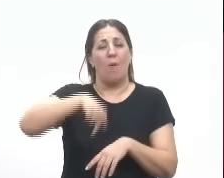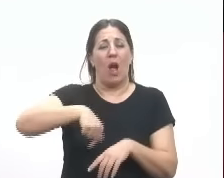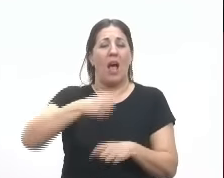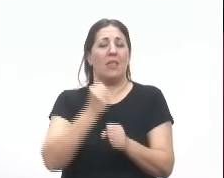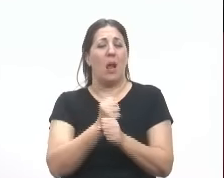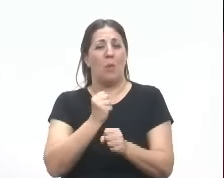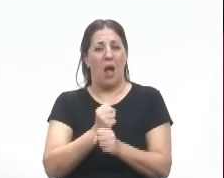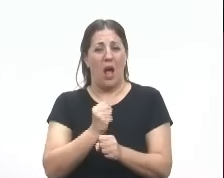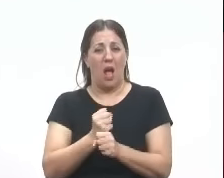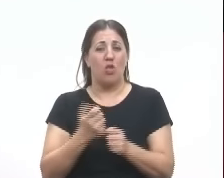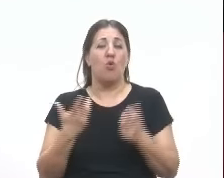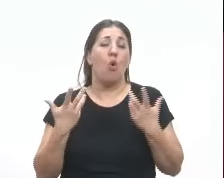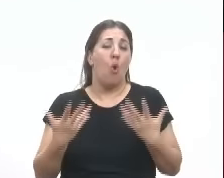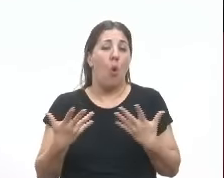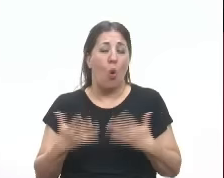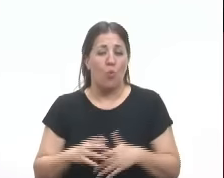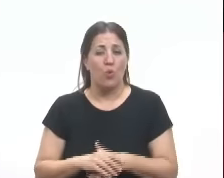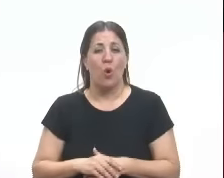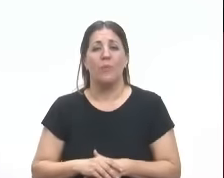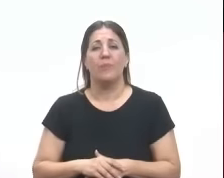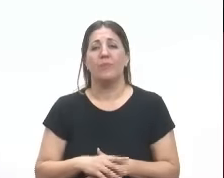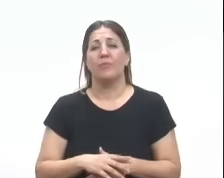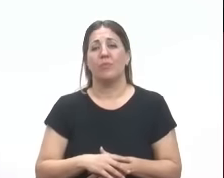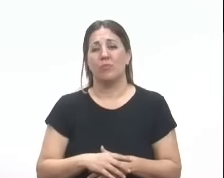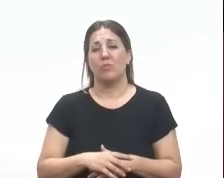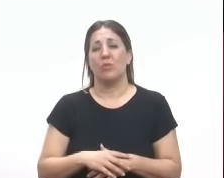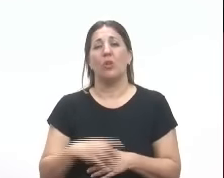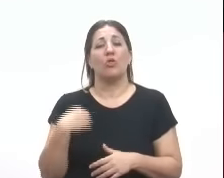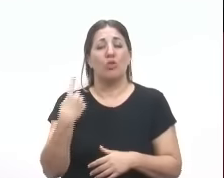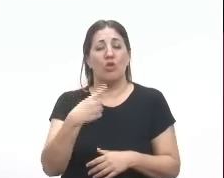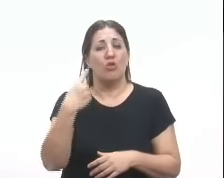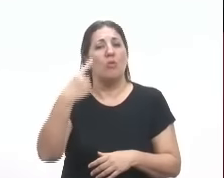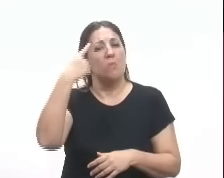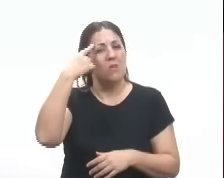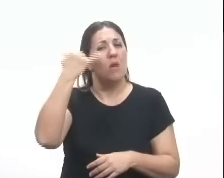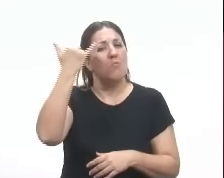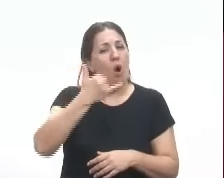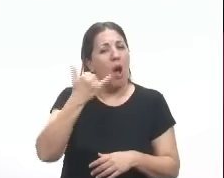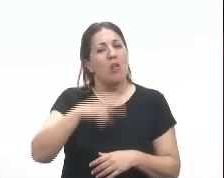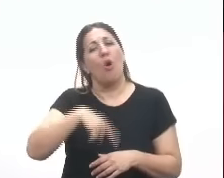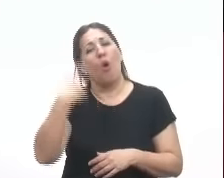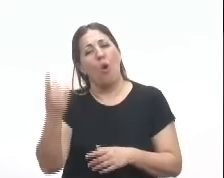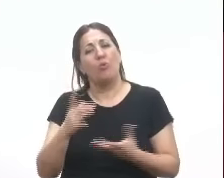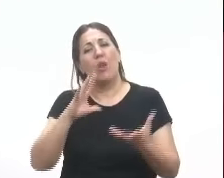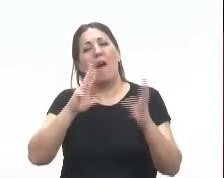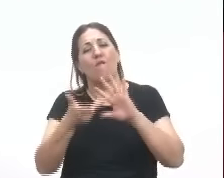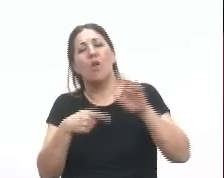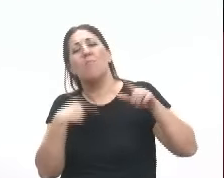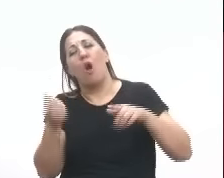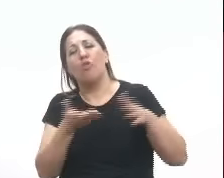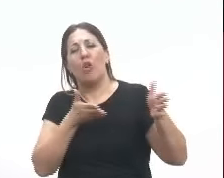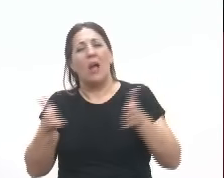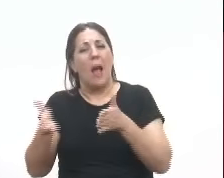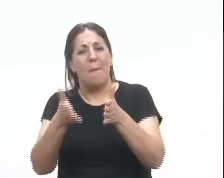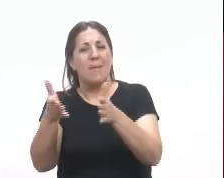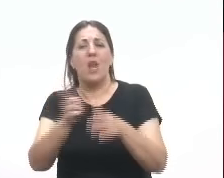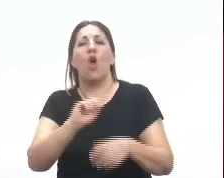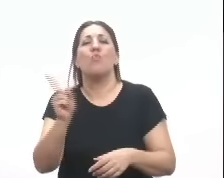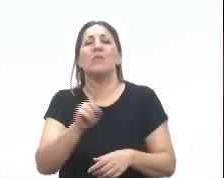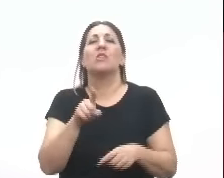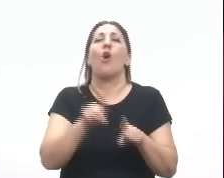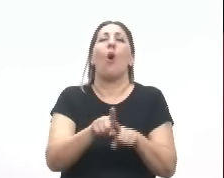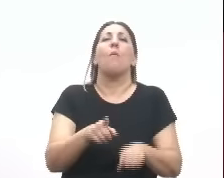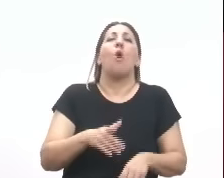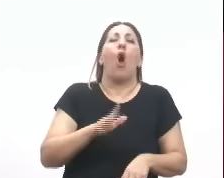que nosotros creemos que existe otro camino para la República Argentina, que no es el camino del hambre, de la miseria para